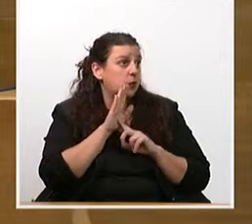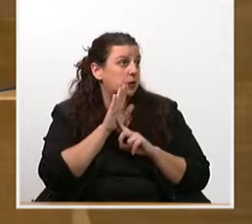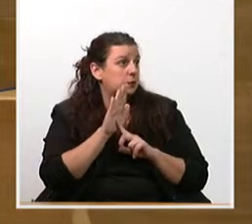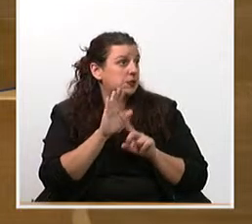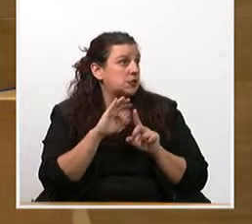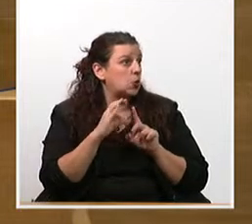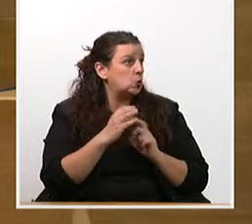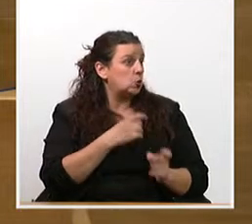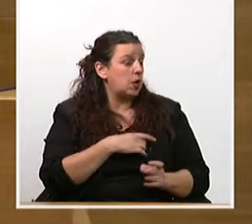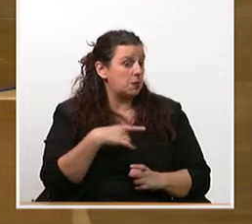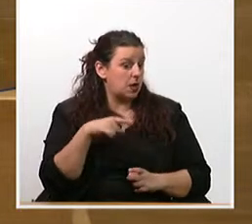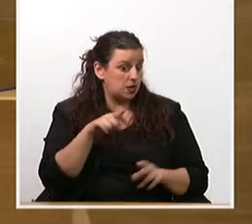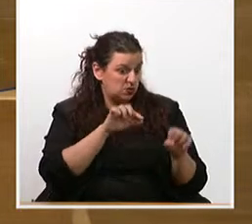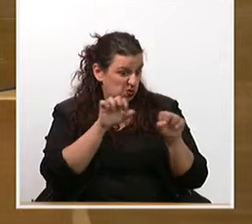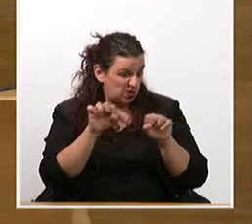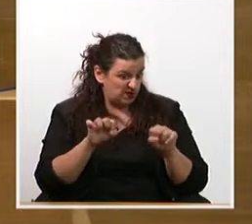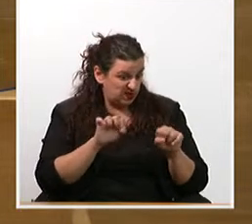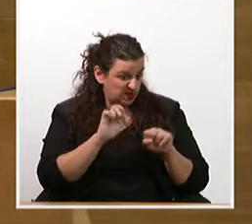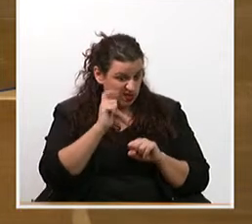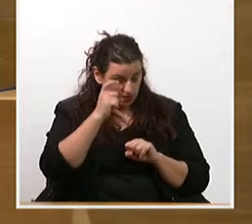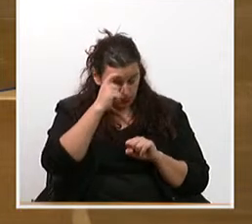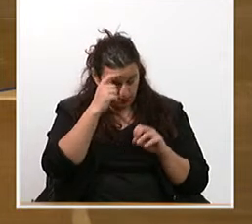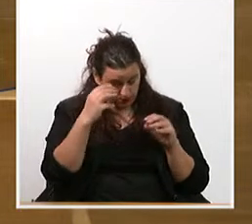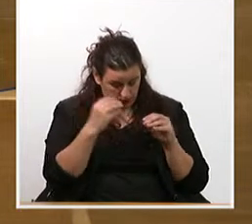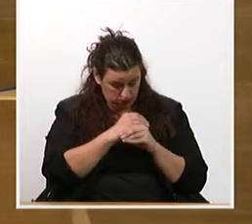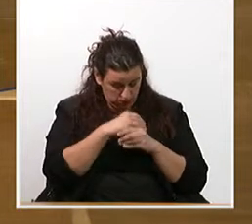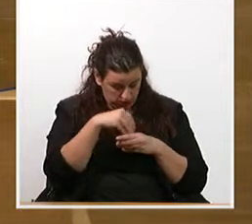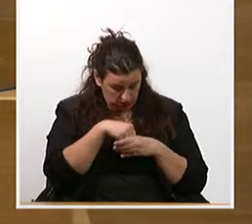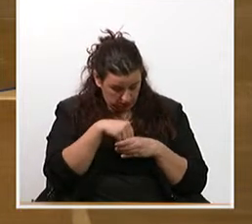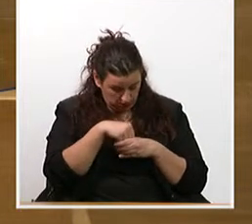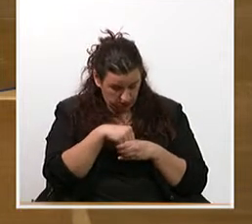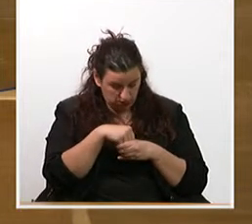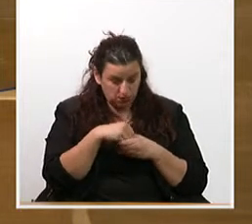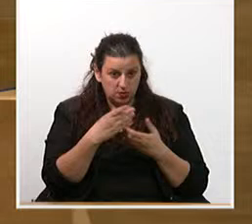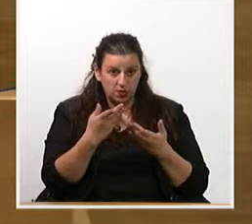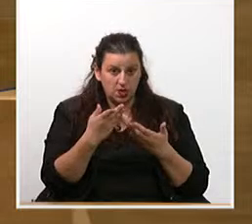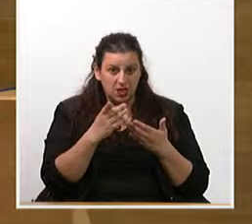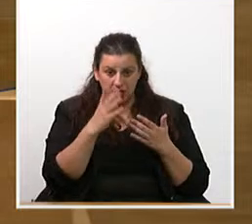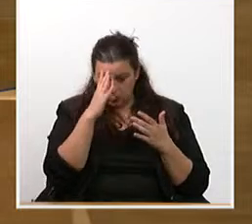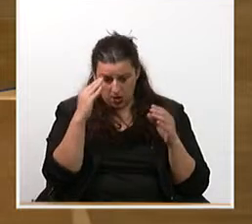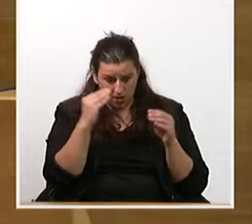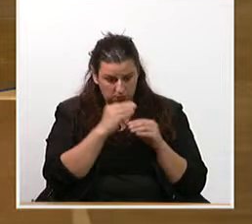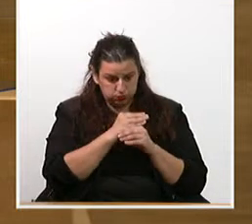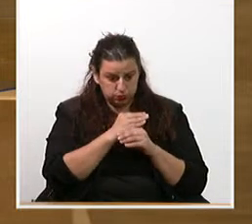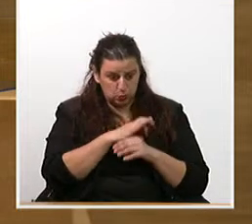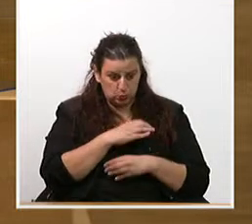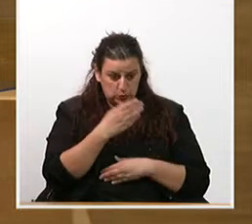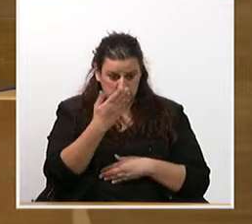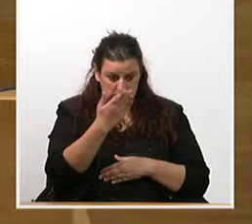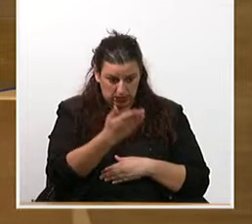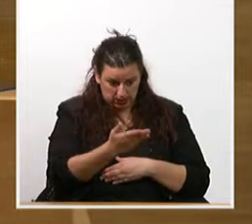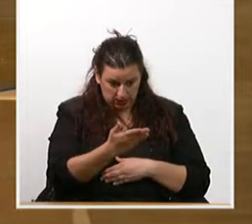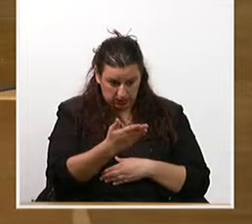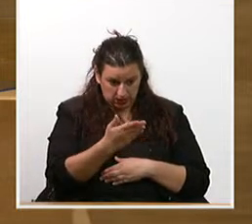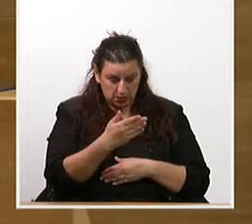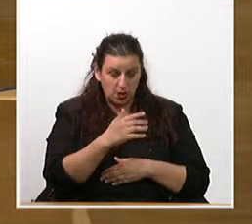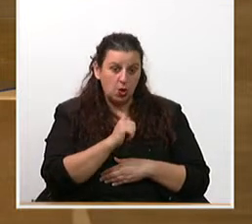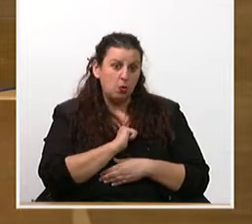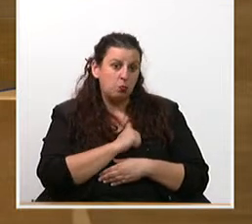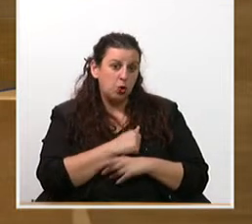un concep que enate es una contradicción es un oor bueno y la se